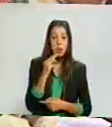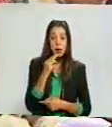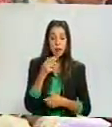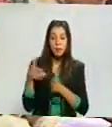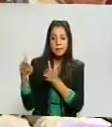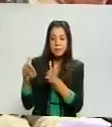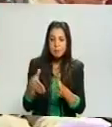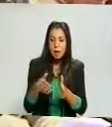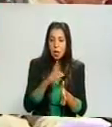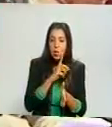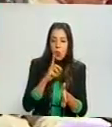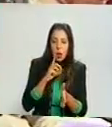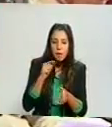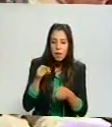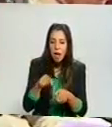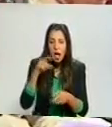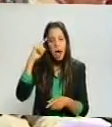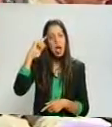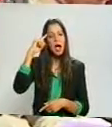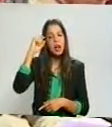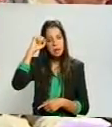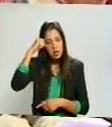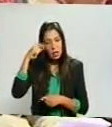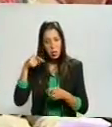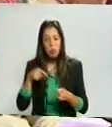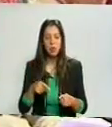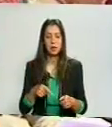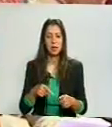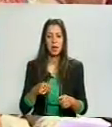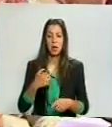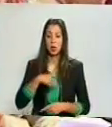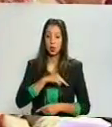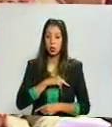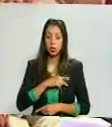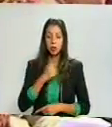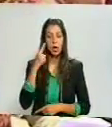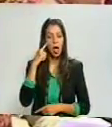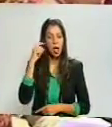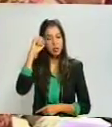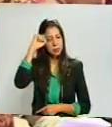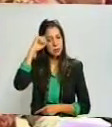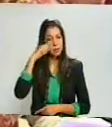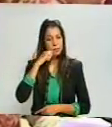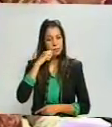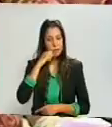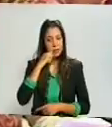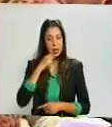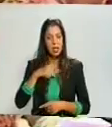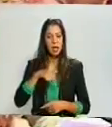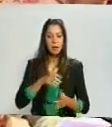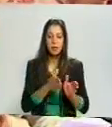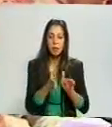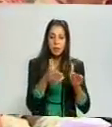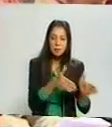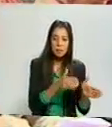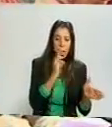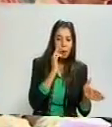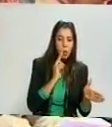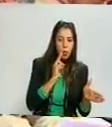nombre, su recuerdo, lo tuviéramos presente al lado